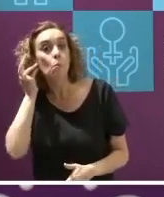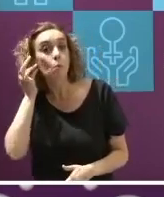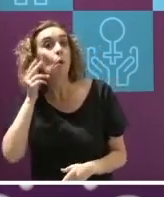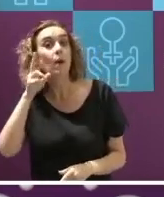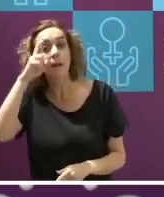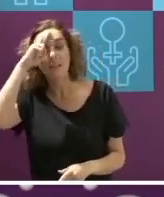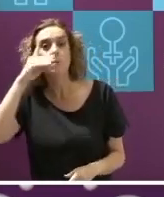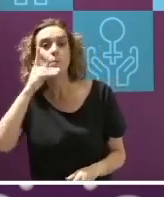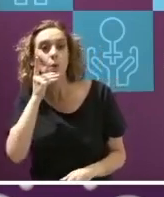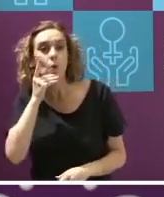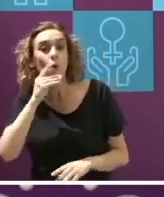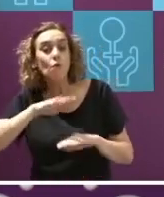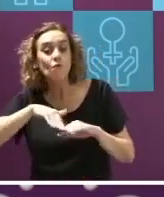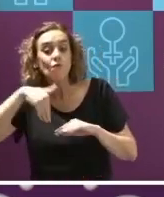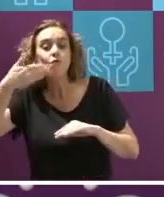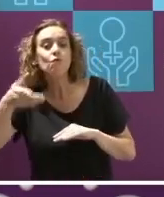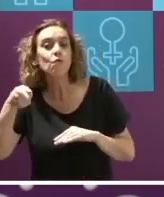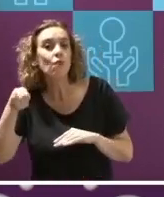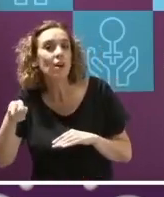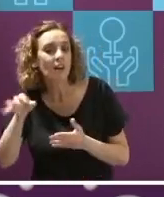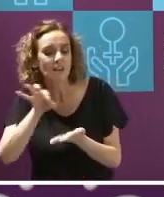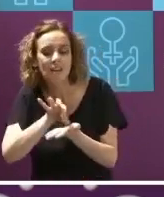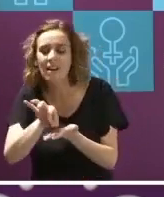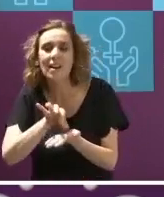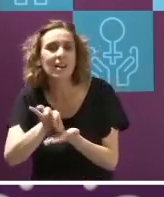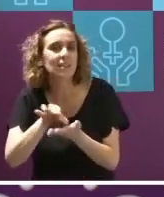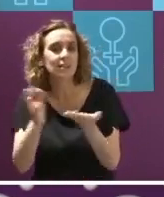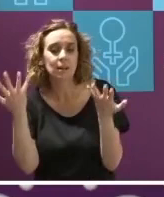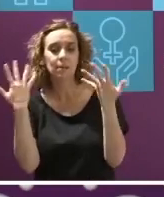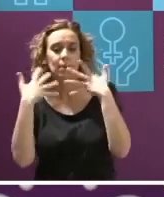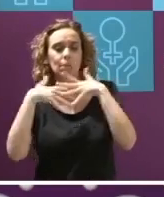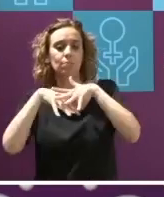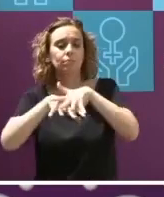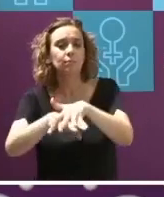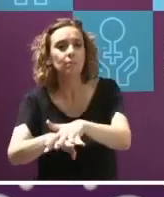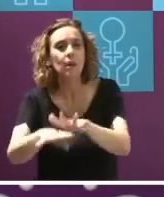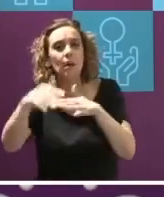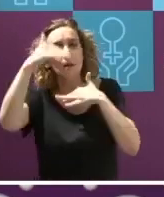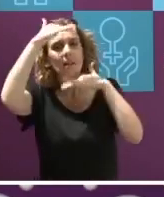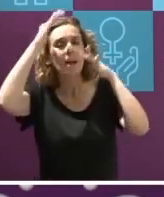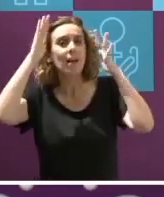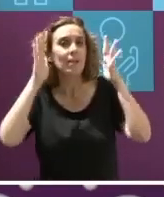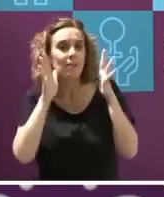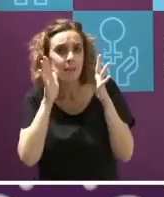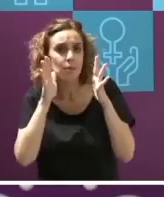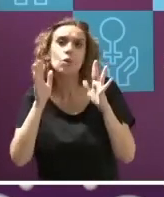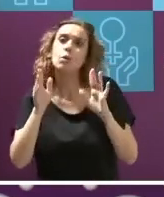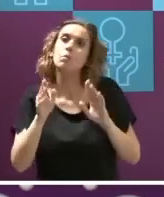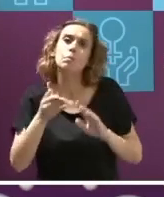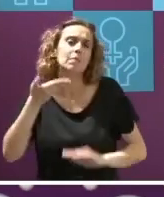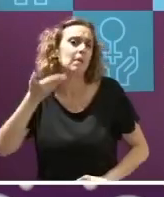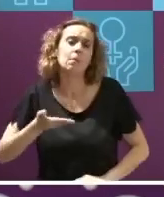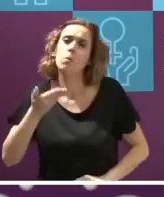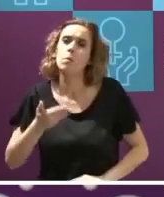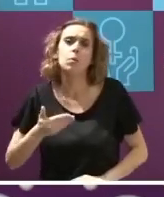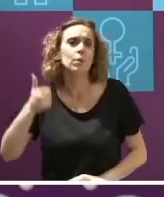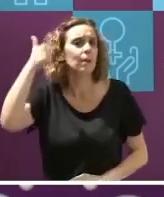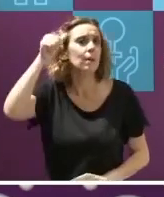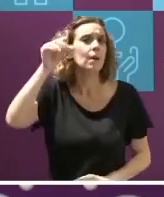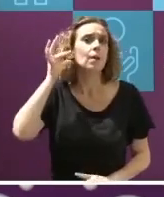exterior tengan acceso a servicios integrales de atención, sobre todo a la violencia de